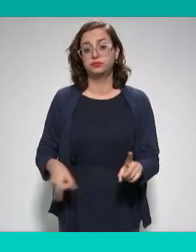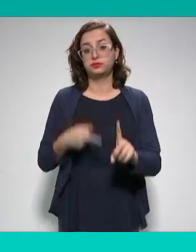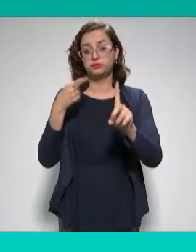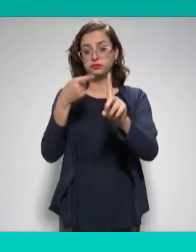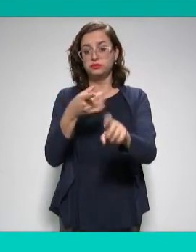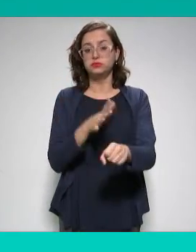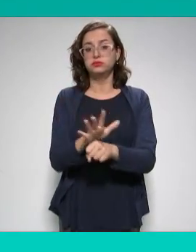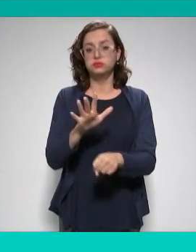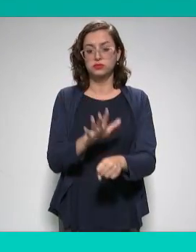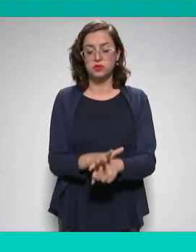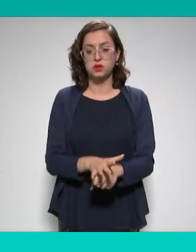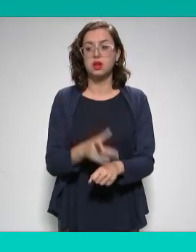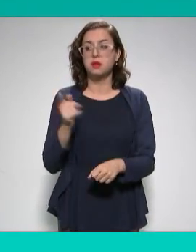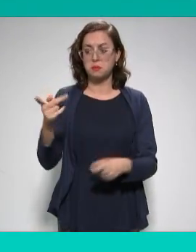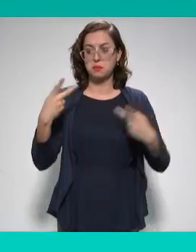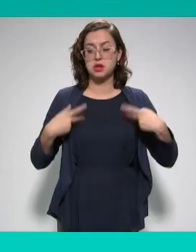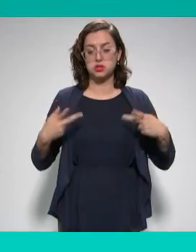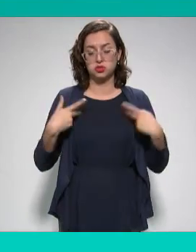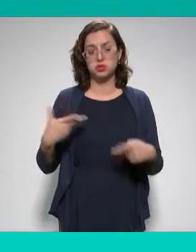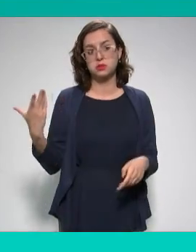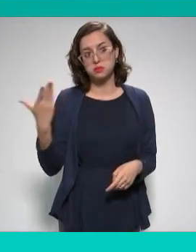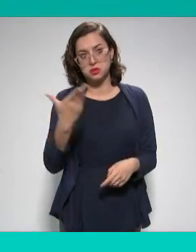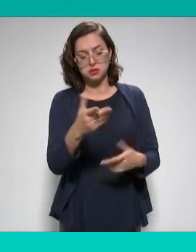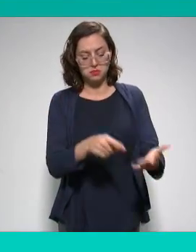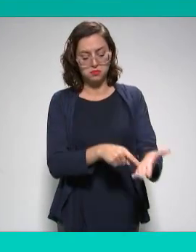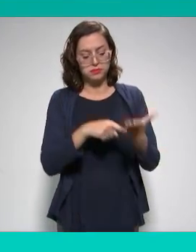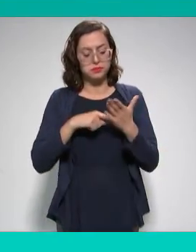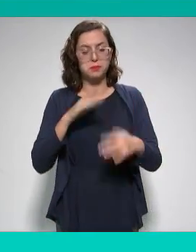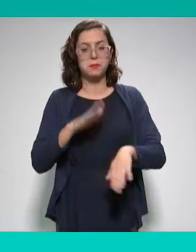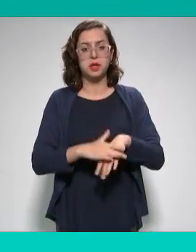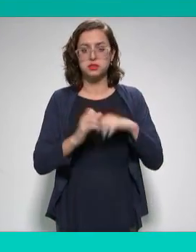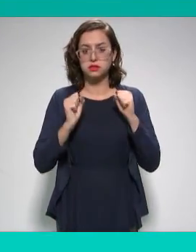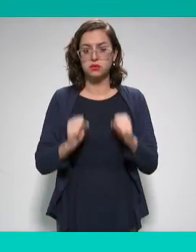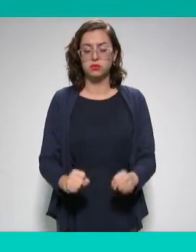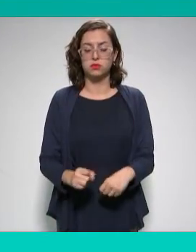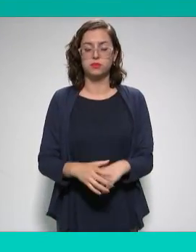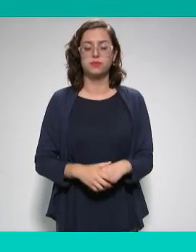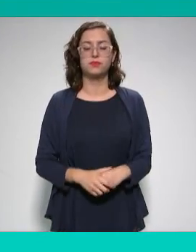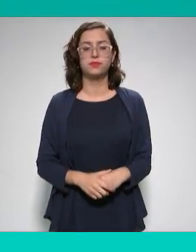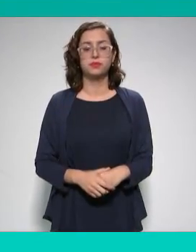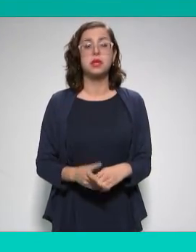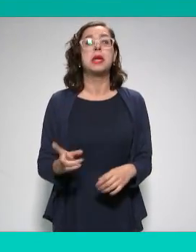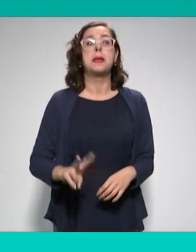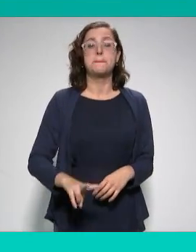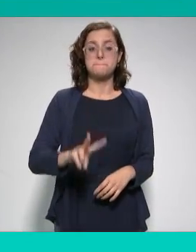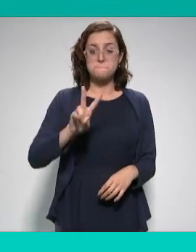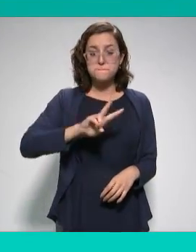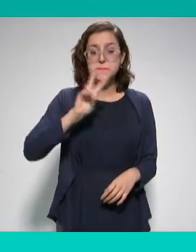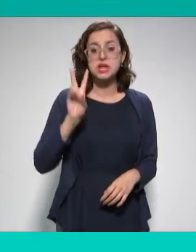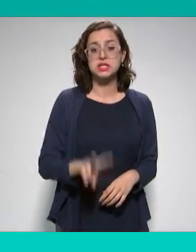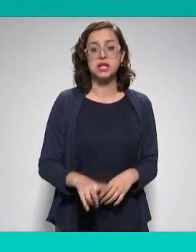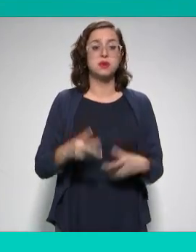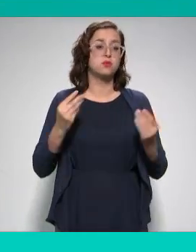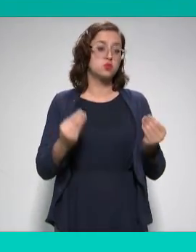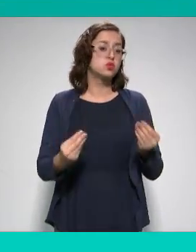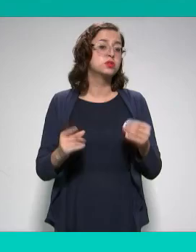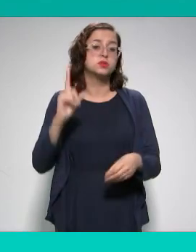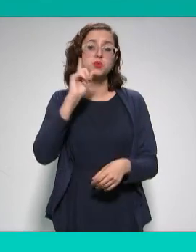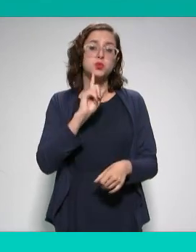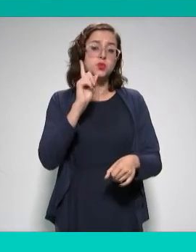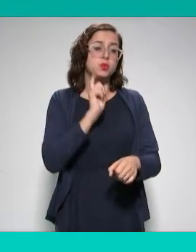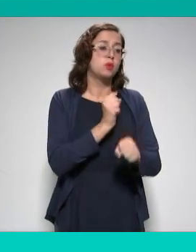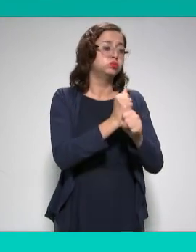fin de generar certeza a la persona solicitante indudablemente las agresiones que han sufrido muchas mujeres